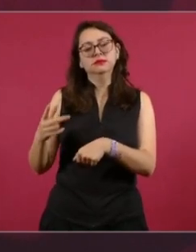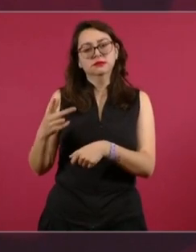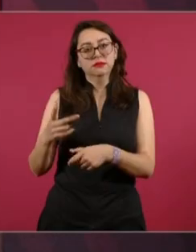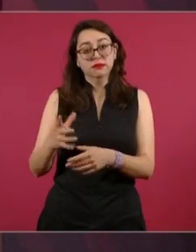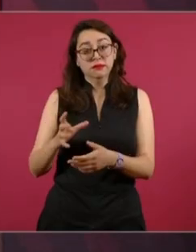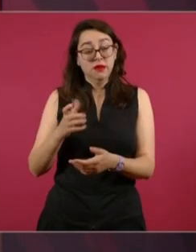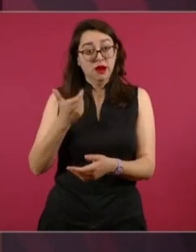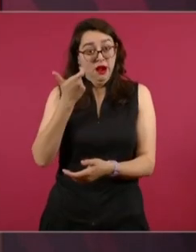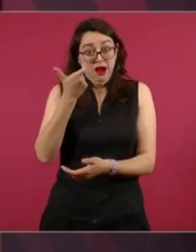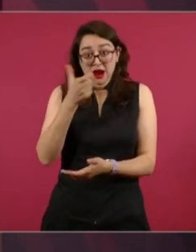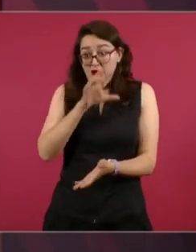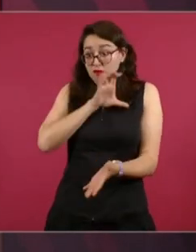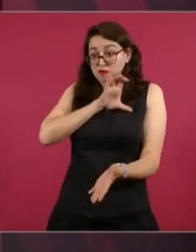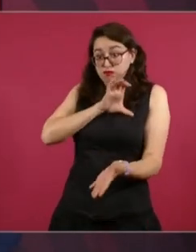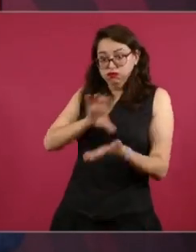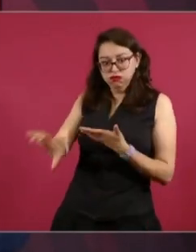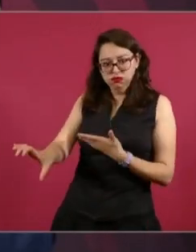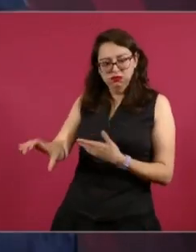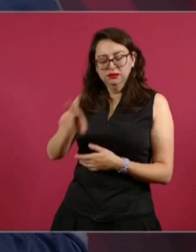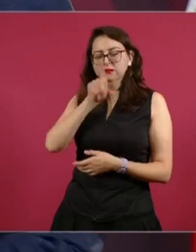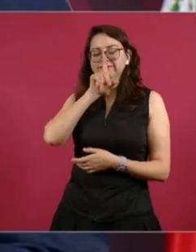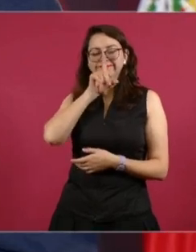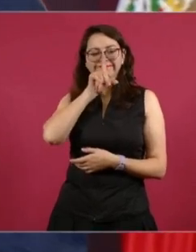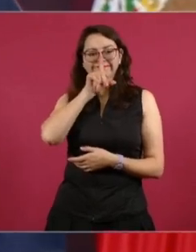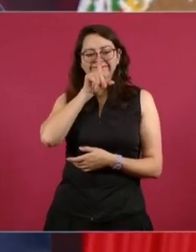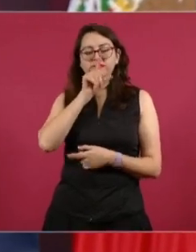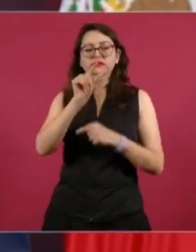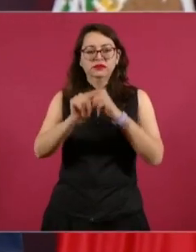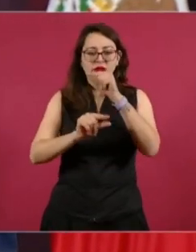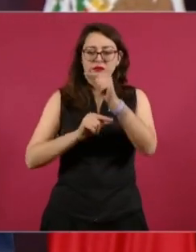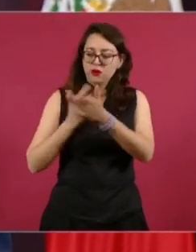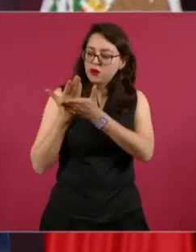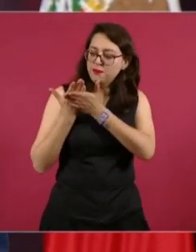Para que no tengan que pagar todo,